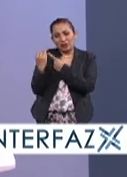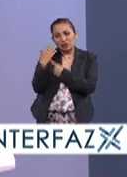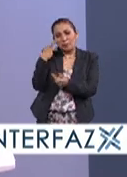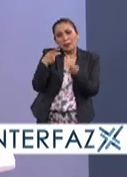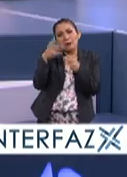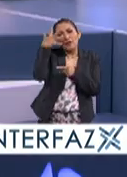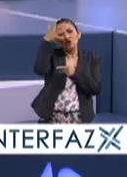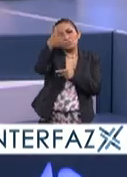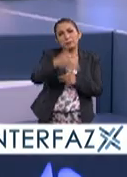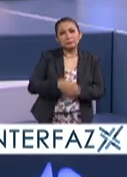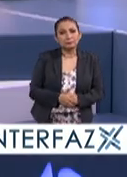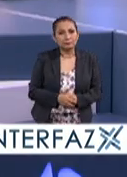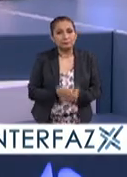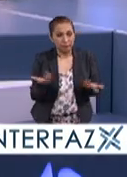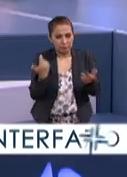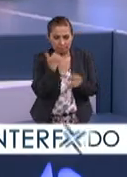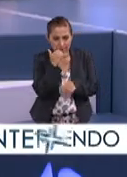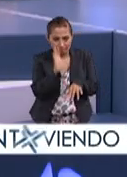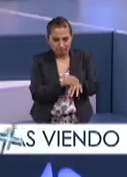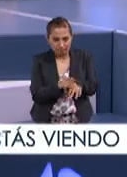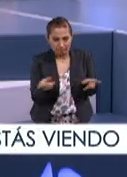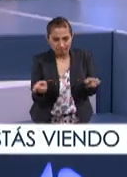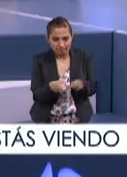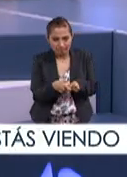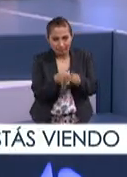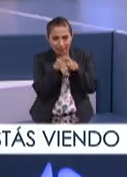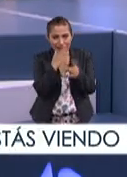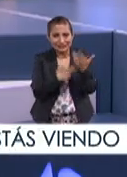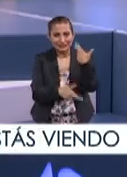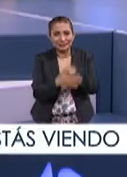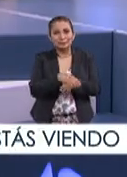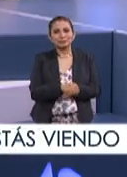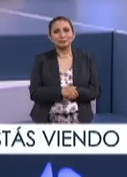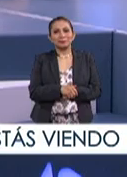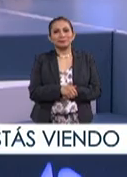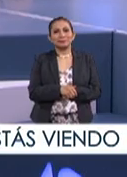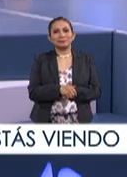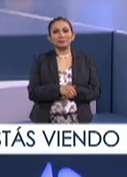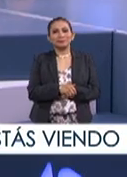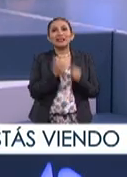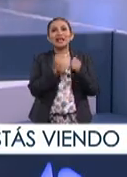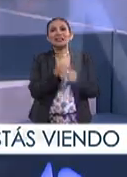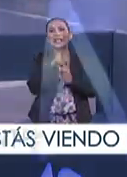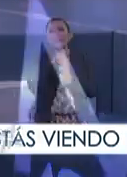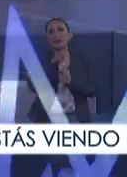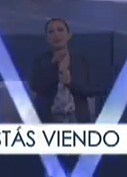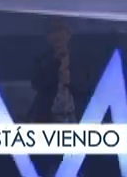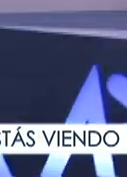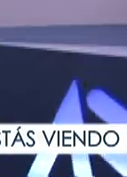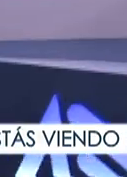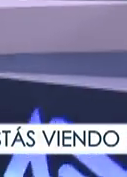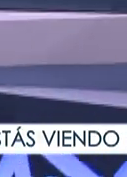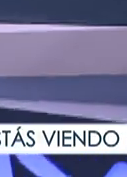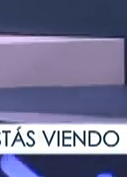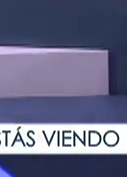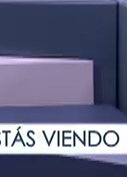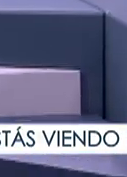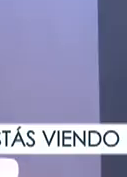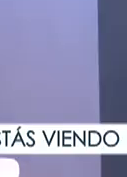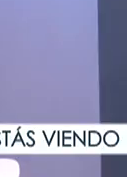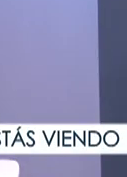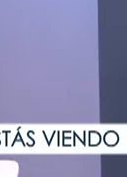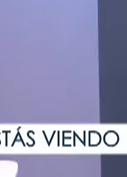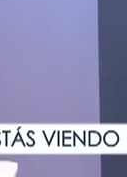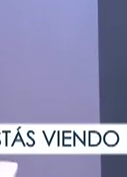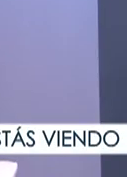sus planes a futuro. Si nos lo permite, hacemos un breve corte y regresamos. No se vayan, esto es Interfaz. Gracias por continuar